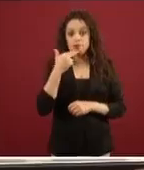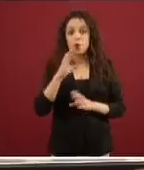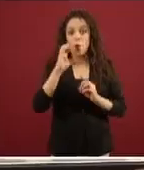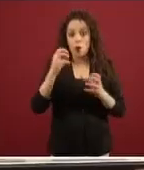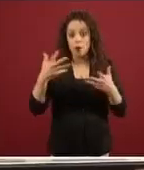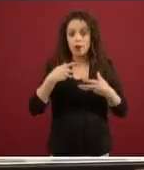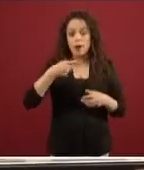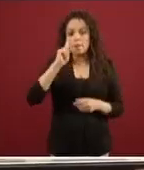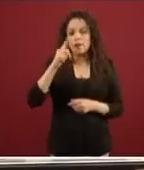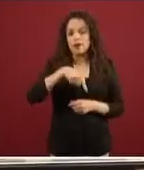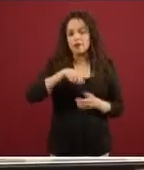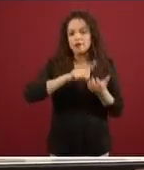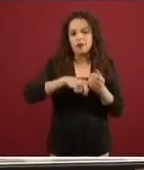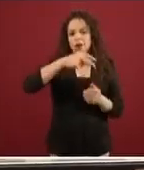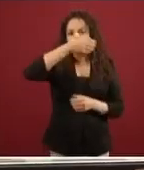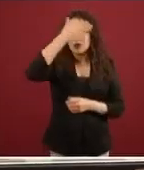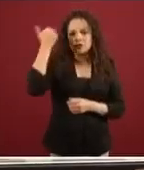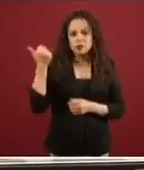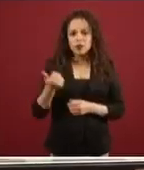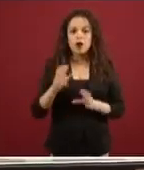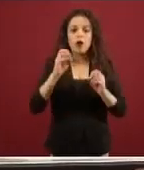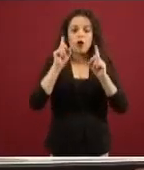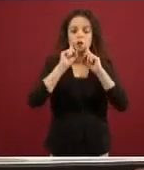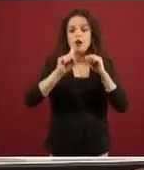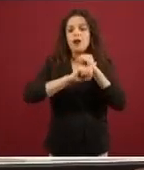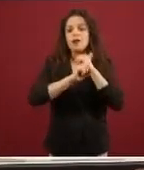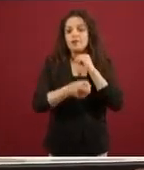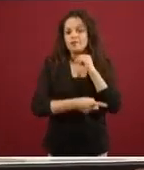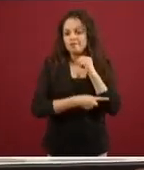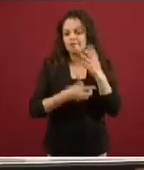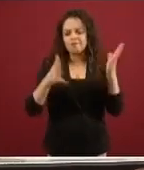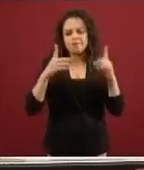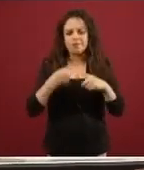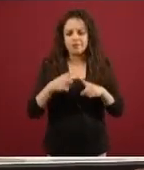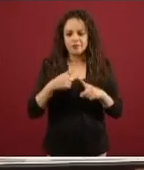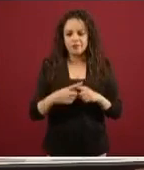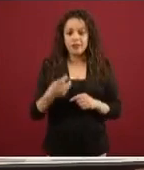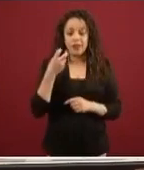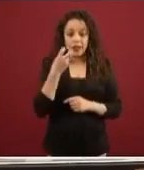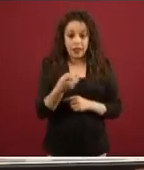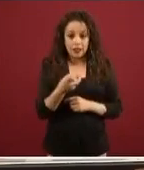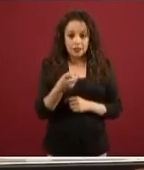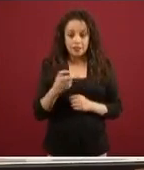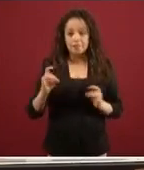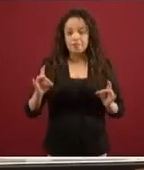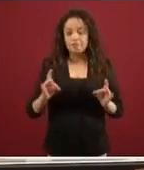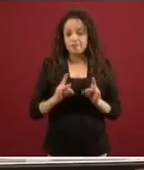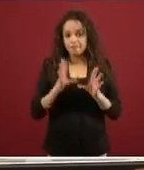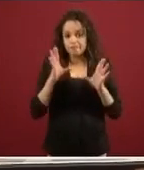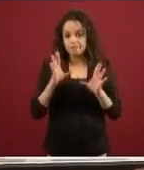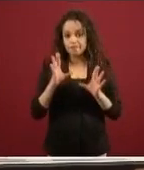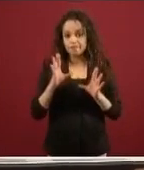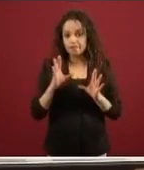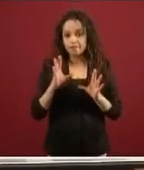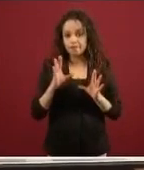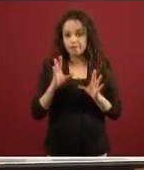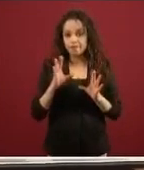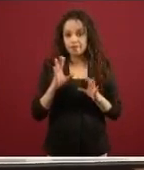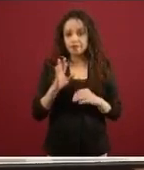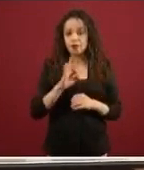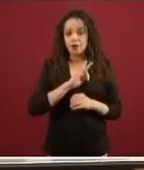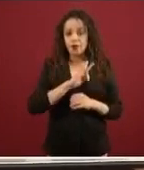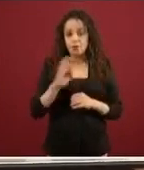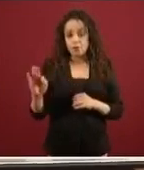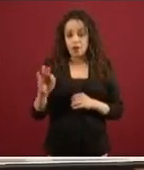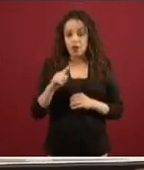una mujer embarazada, etcétera, tiene el riesgo de que tenga una enfermedad que le sorprenda y